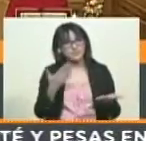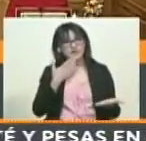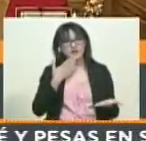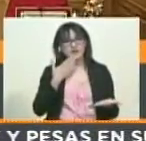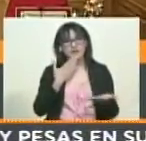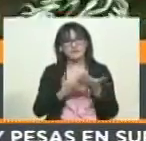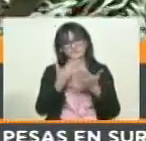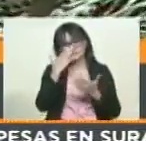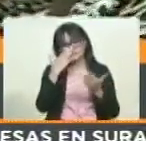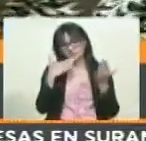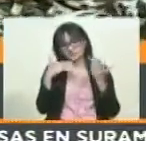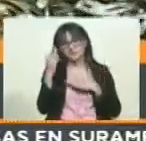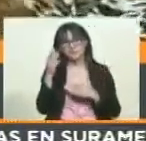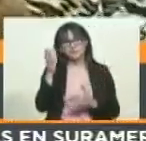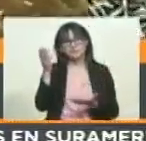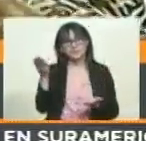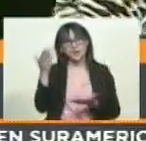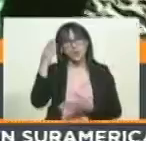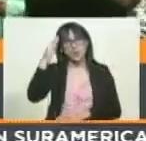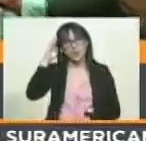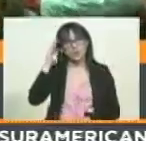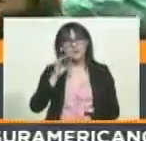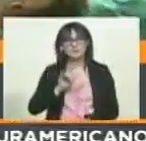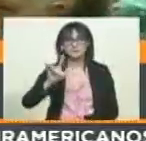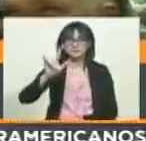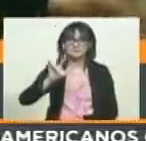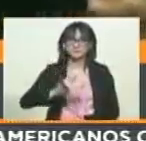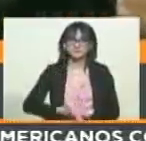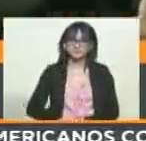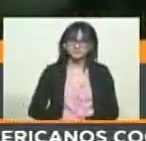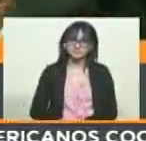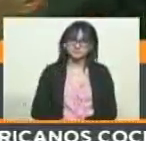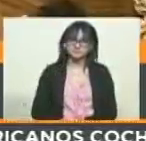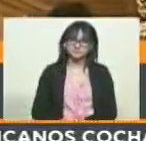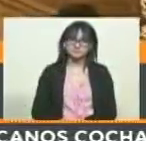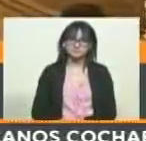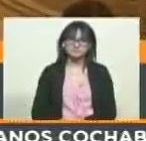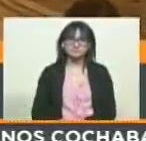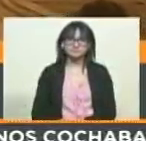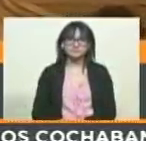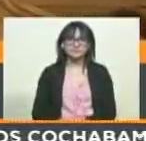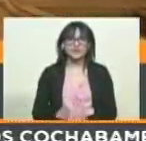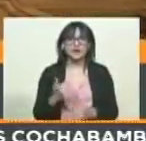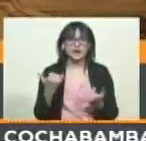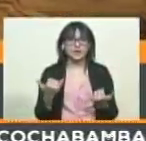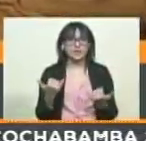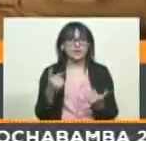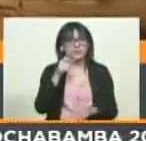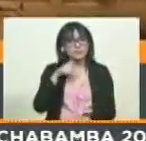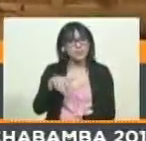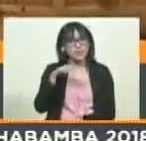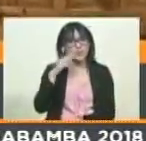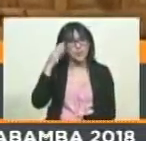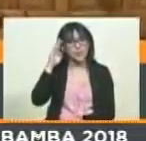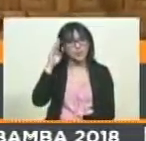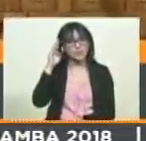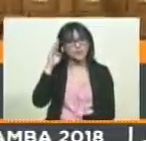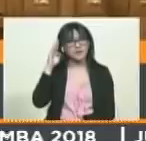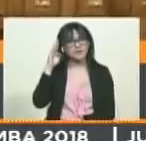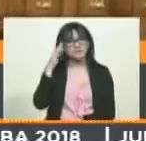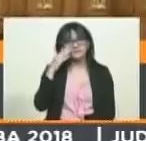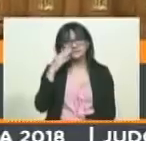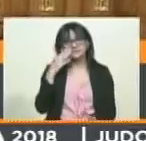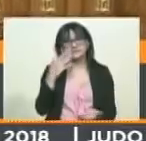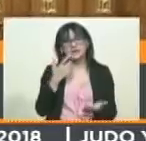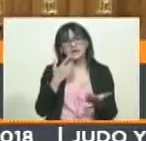por siempre a nuestra amada Cuba. Con ustedes, presidente, con el pueblo de Cuba, tuvimos siempre